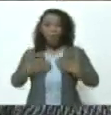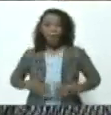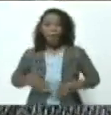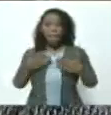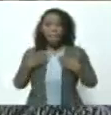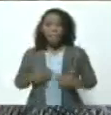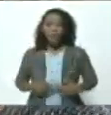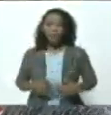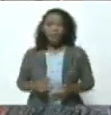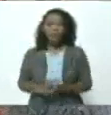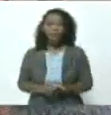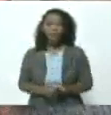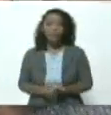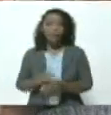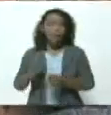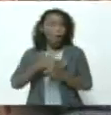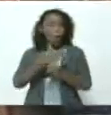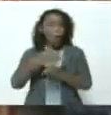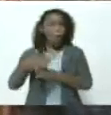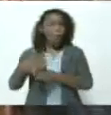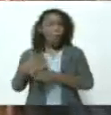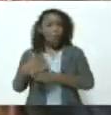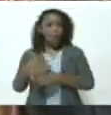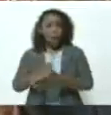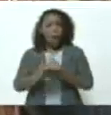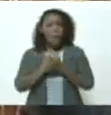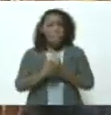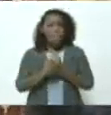Y compartir con el compañero,